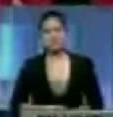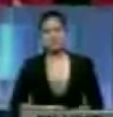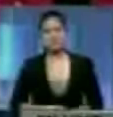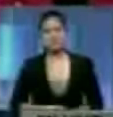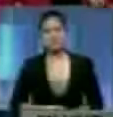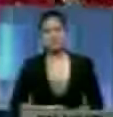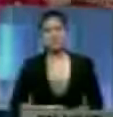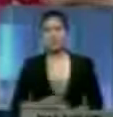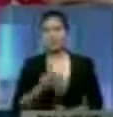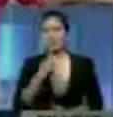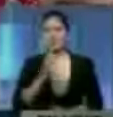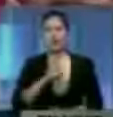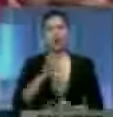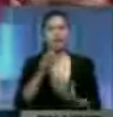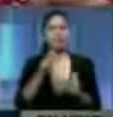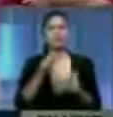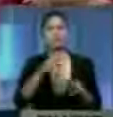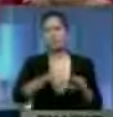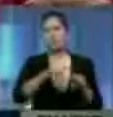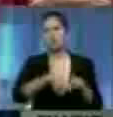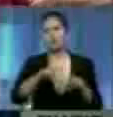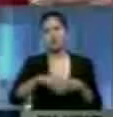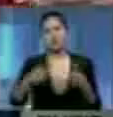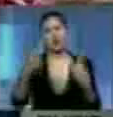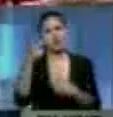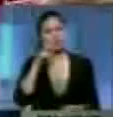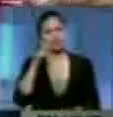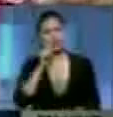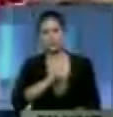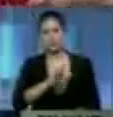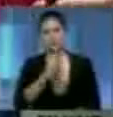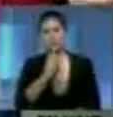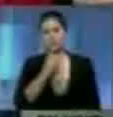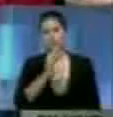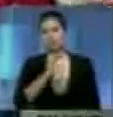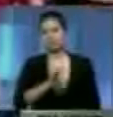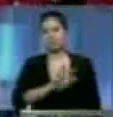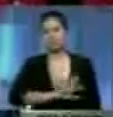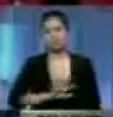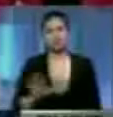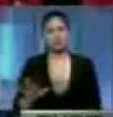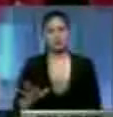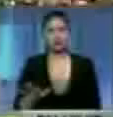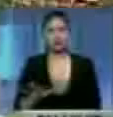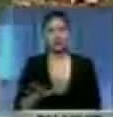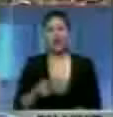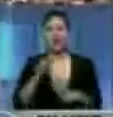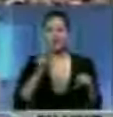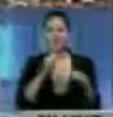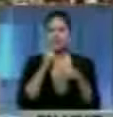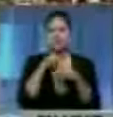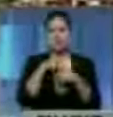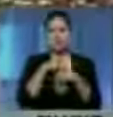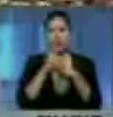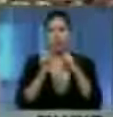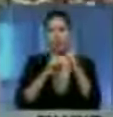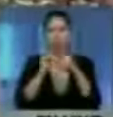Y no digo más porque hay muchos niños escuchándonos. En una verborrea de odio,